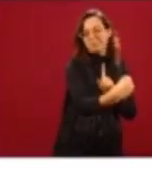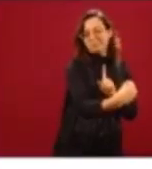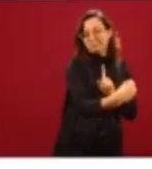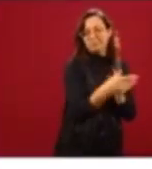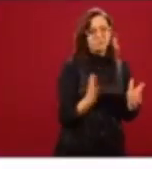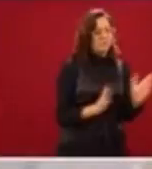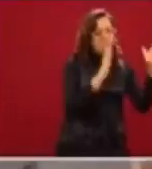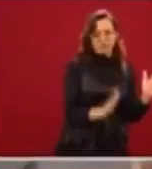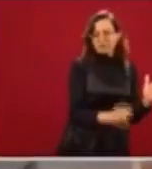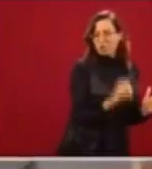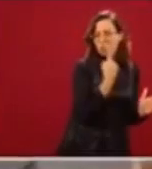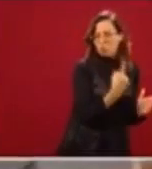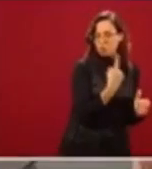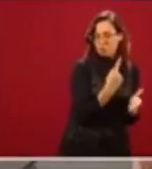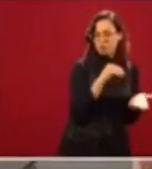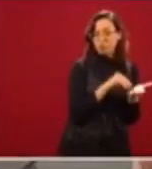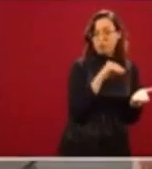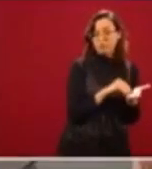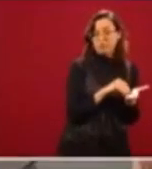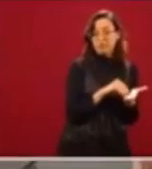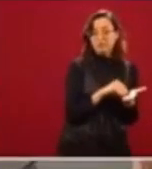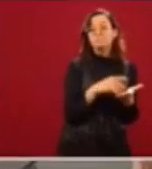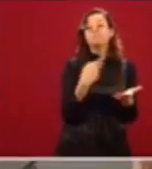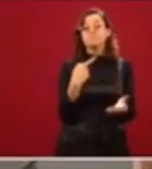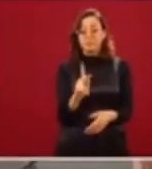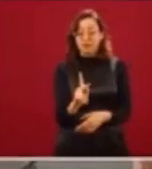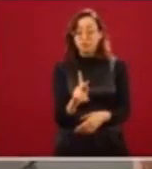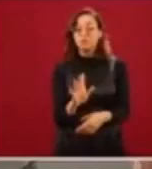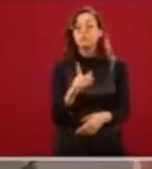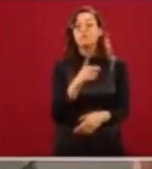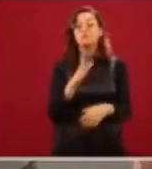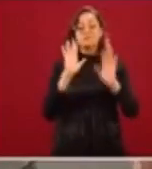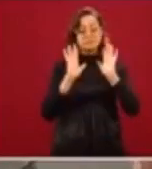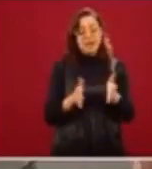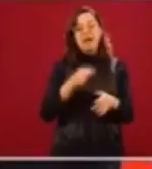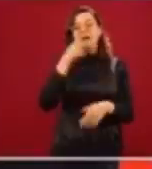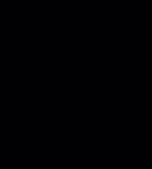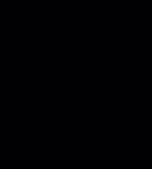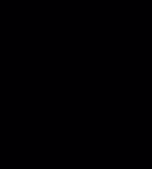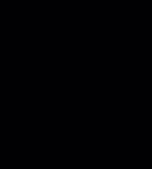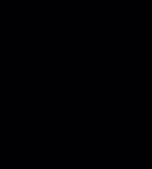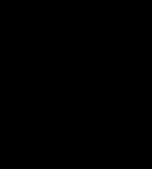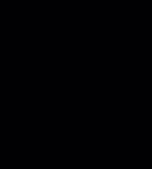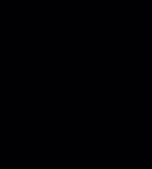Finalmente, tenemos que estar preparados para una epidemia larga, lo hemos dicho en repetidas ocasiones.